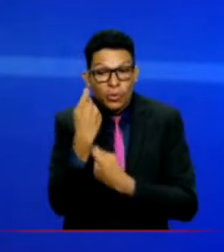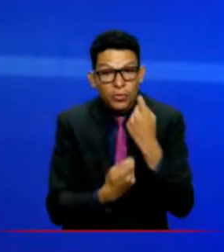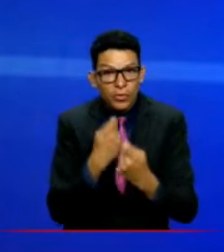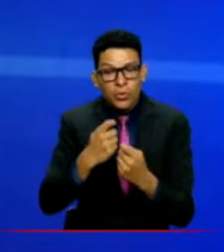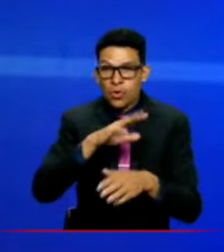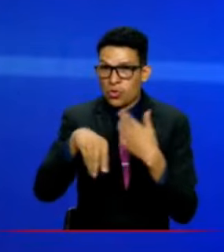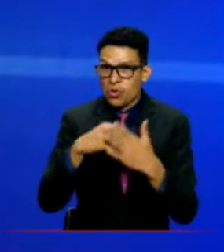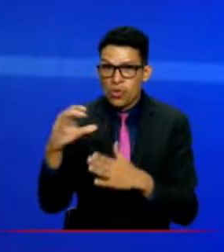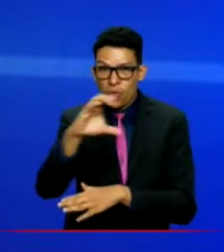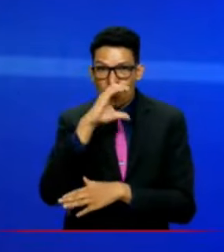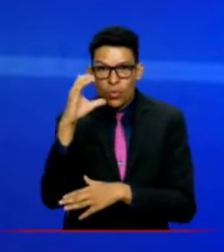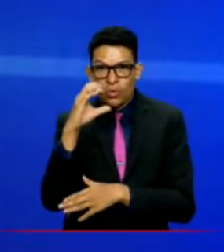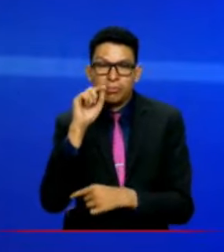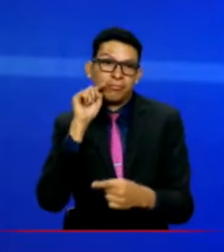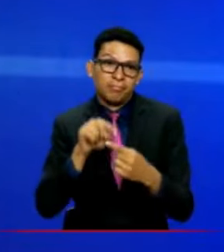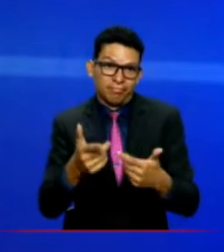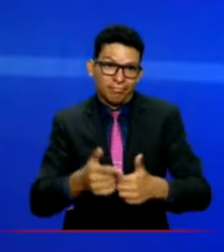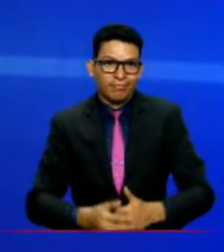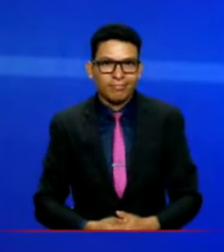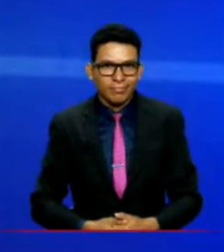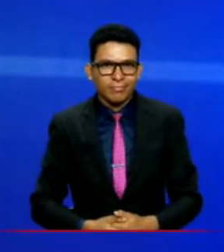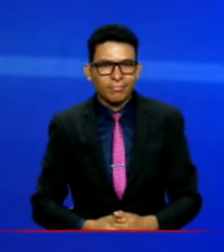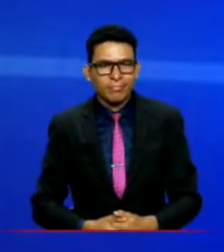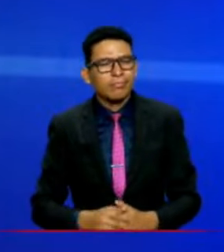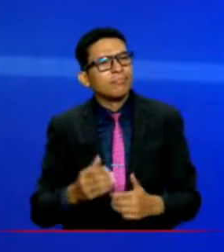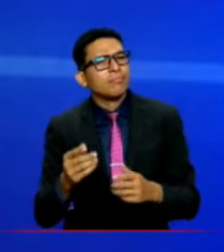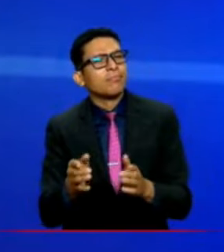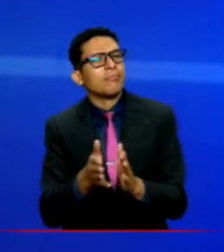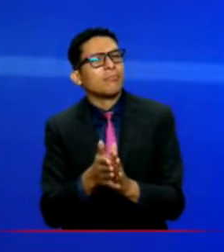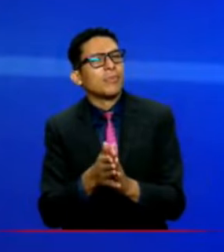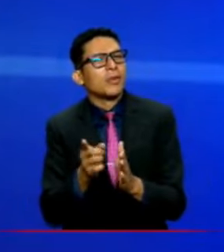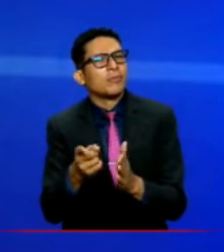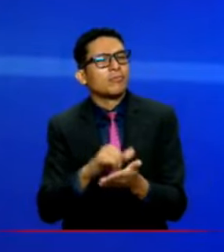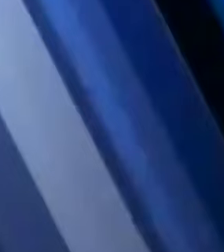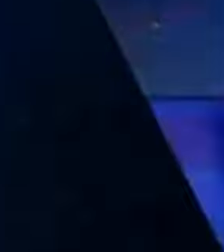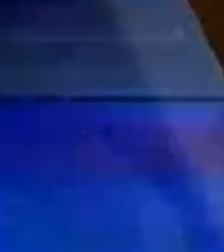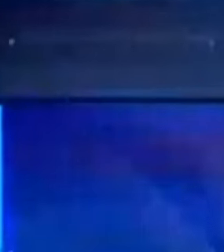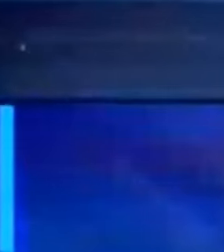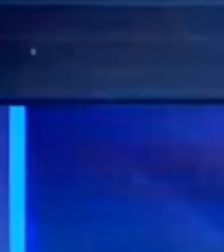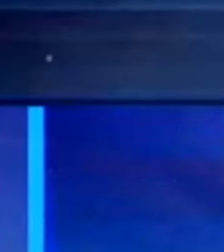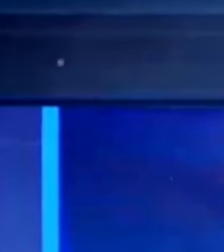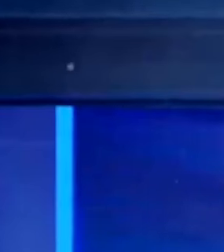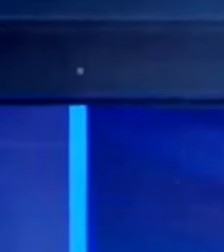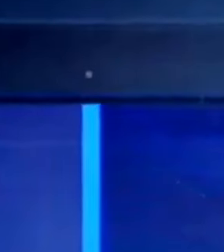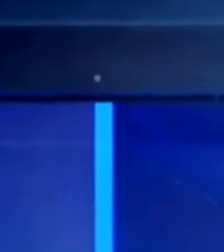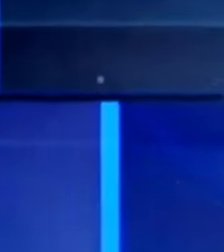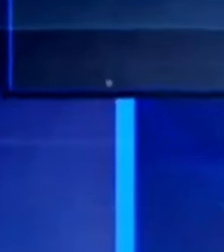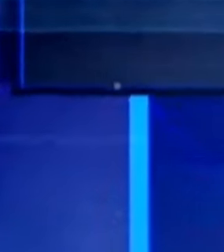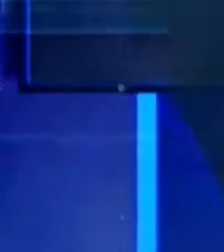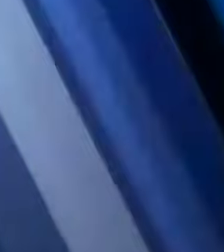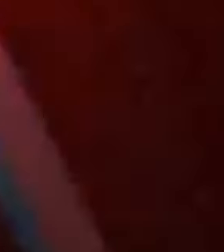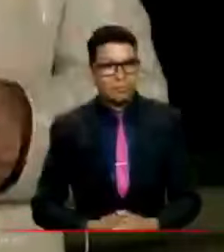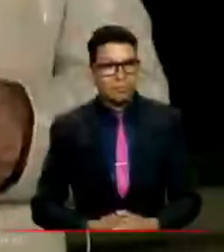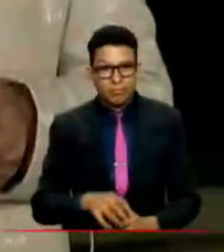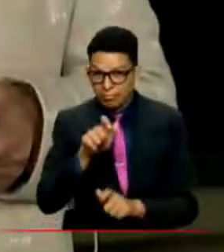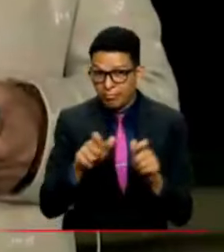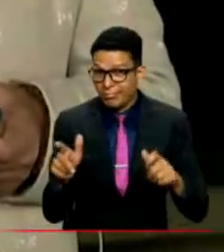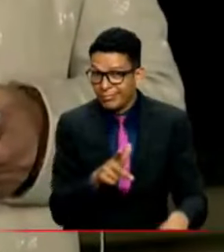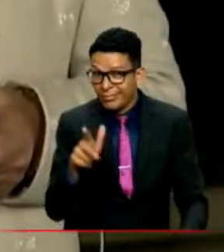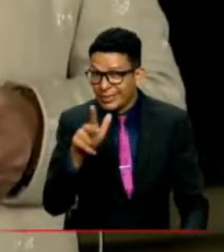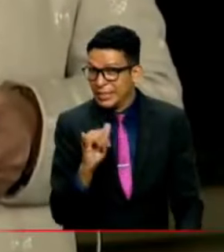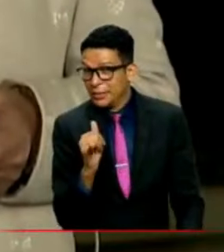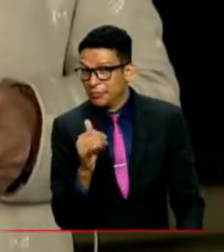en todo el país. Carmen Alicia, buenas noches. ¿Qué dicen los indicadores y, por supuesto, también los padres? ¿Hay viajeros durante esta temporada?